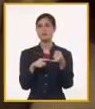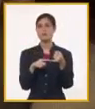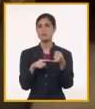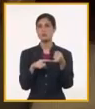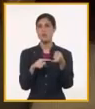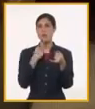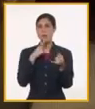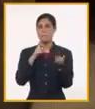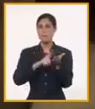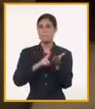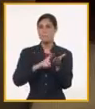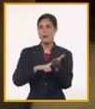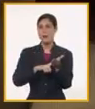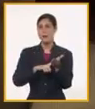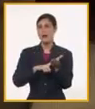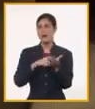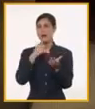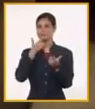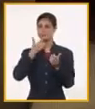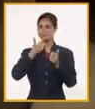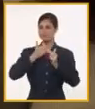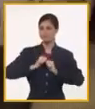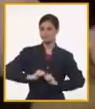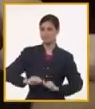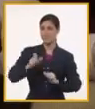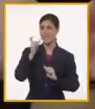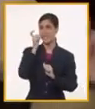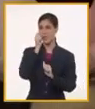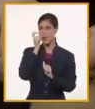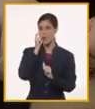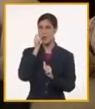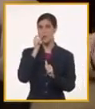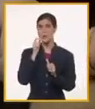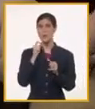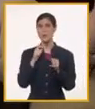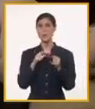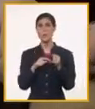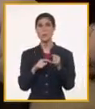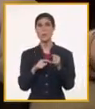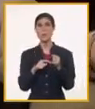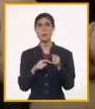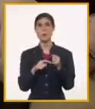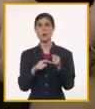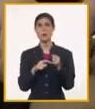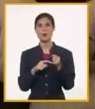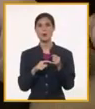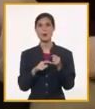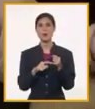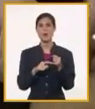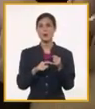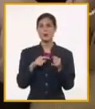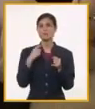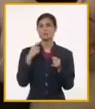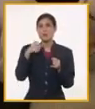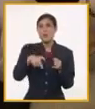viejo era revolucionario desde Machado, sí, claro. Pero el hijo también, el Aldereguía,